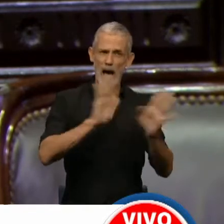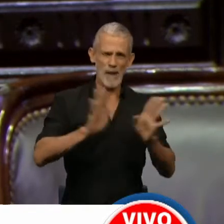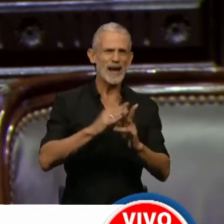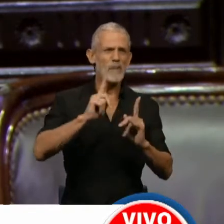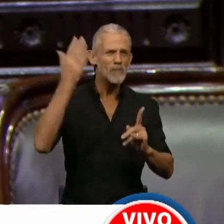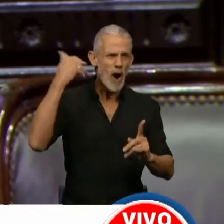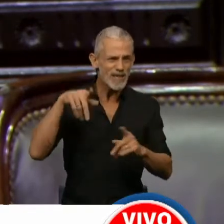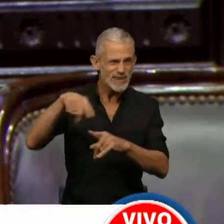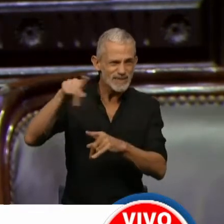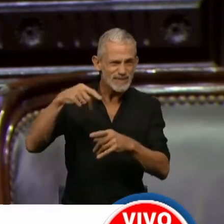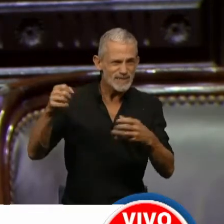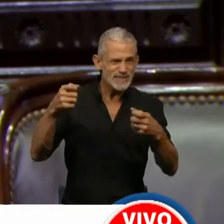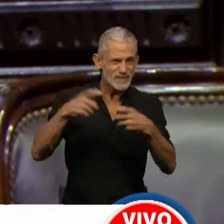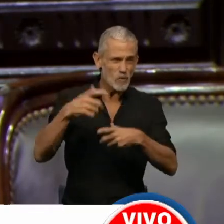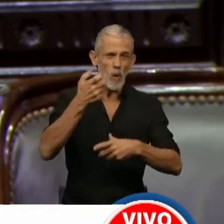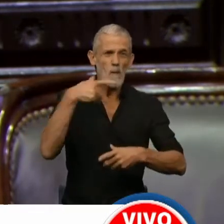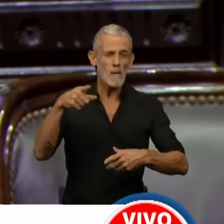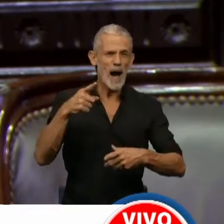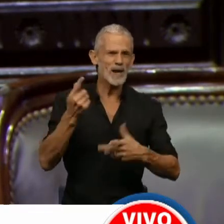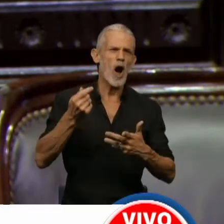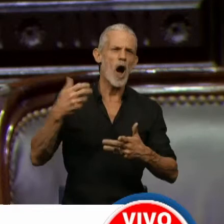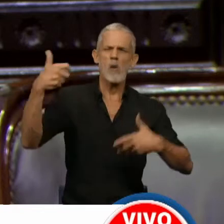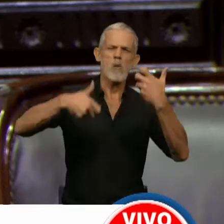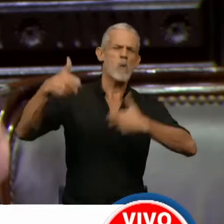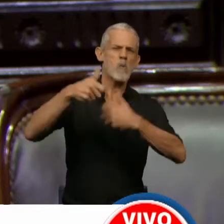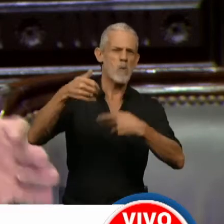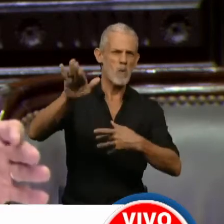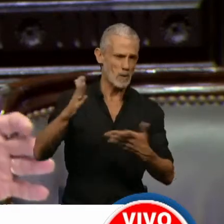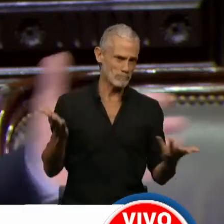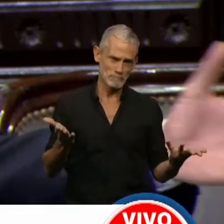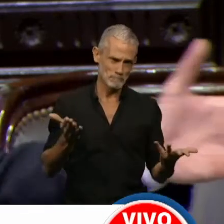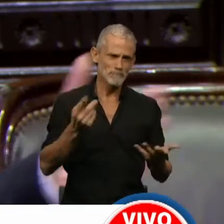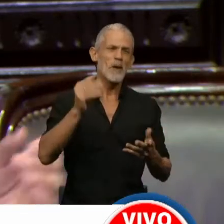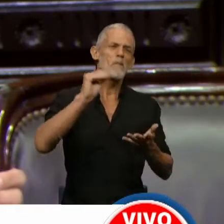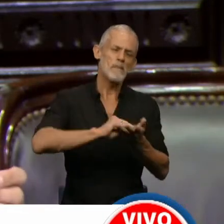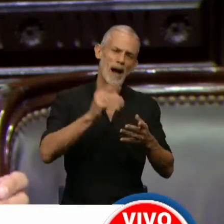llegó, hicieron que más de 1.000.000 de trabajadores empiecen a pagar el impuesto a las ganancias. Y esas son